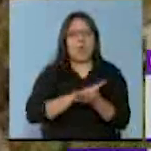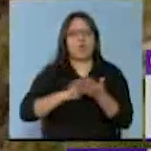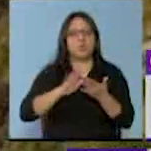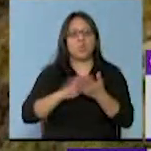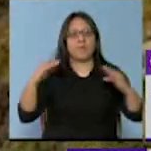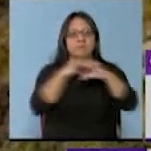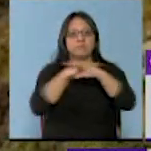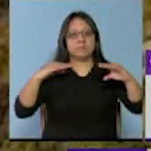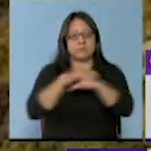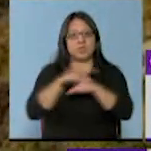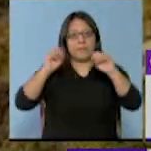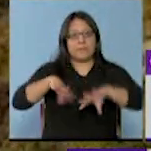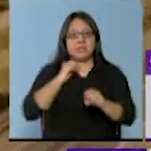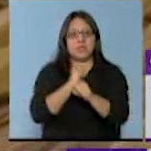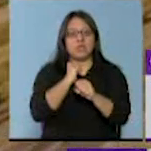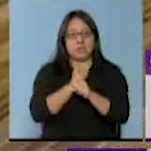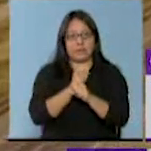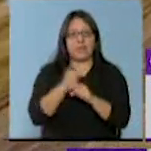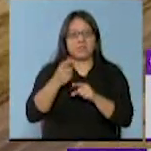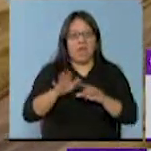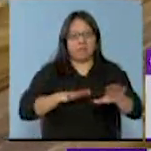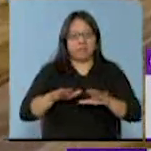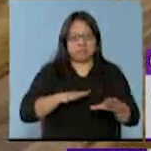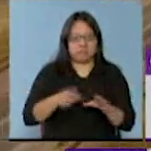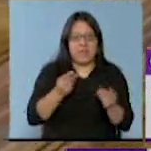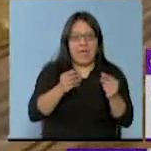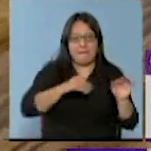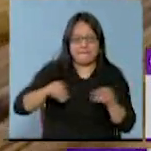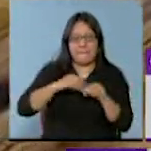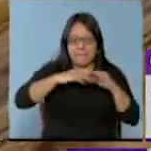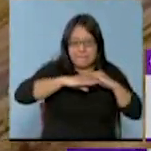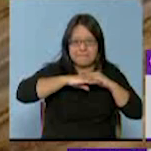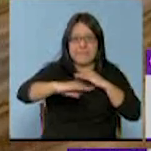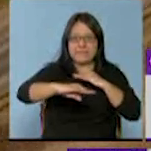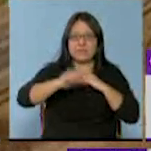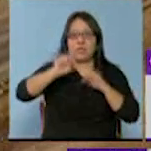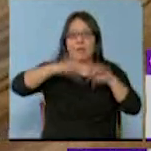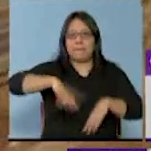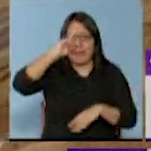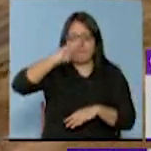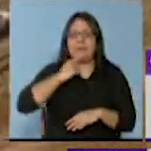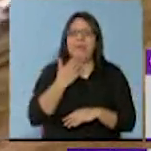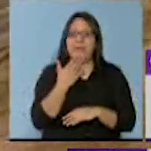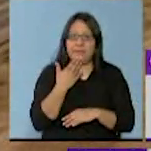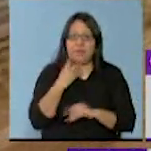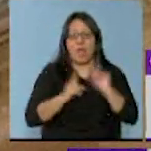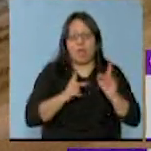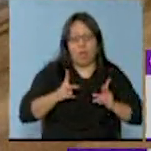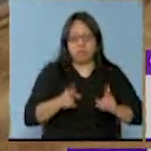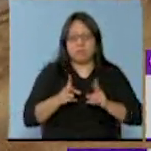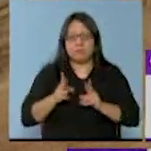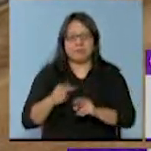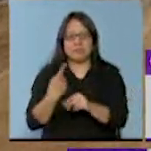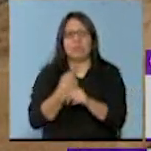los trabajos con movimientos de suelo ya en el mes de abril, pero que después se vieron interrumpidos por las condiciones